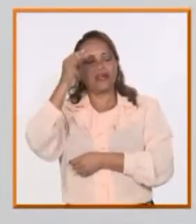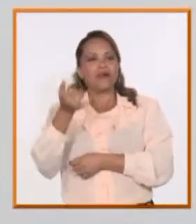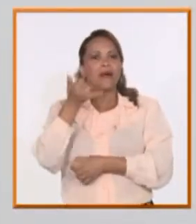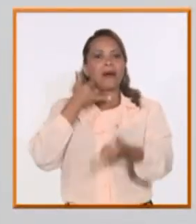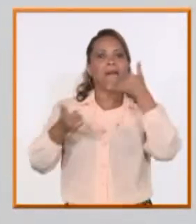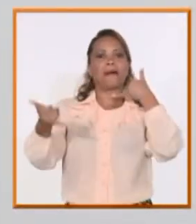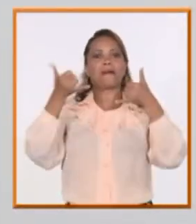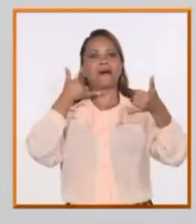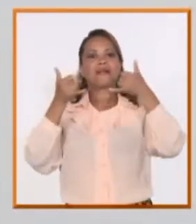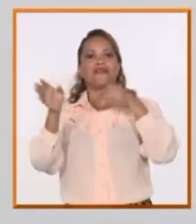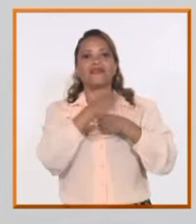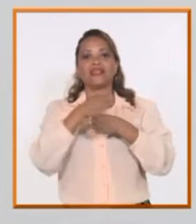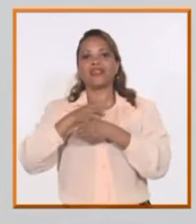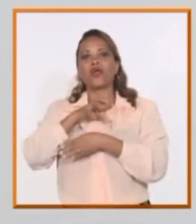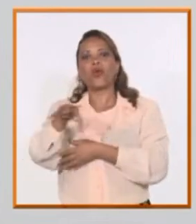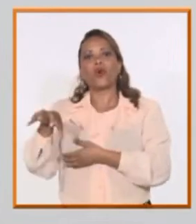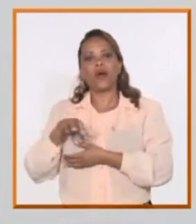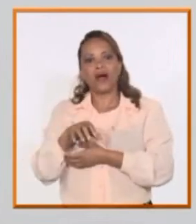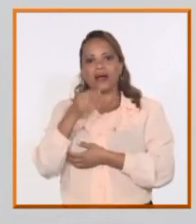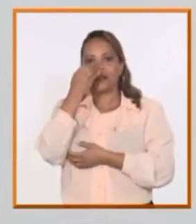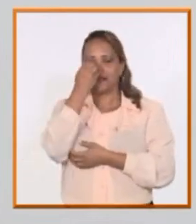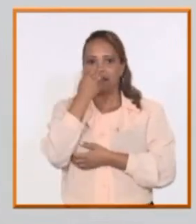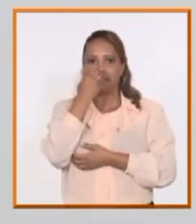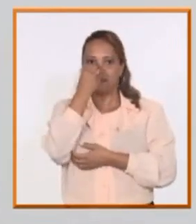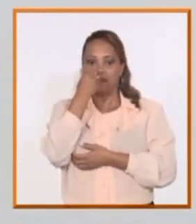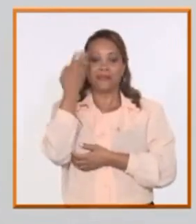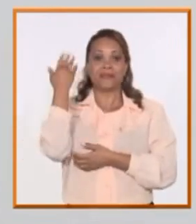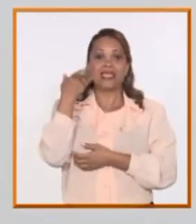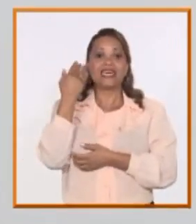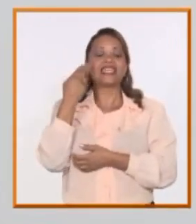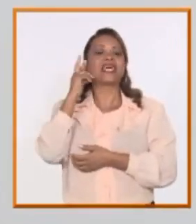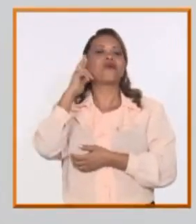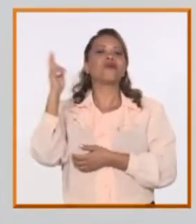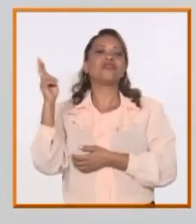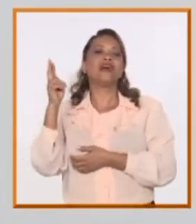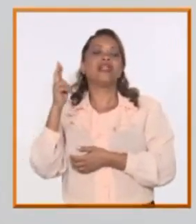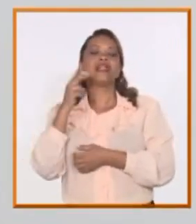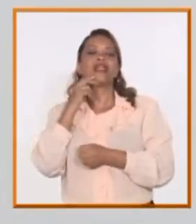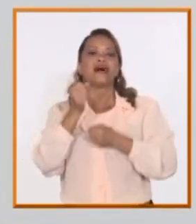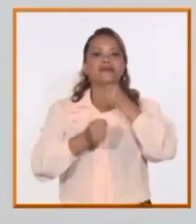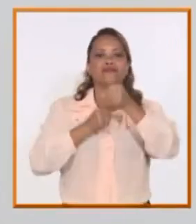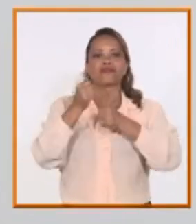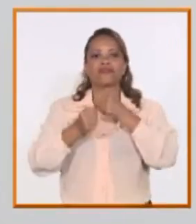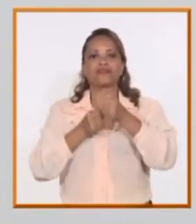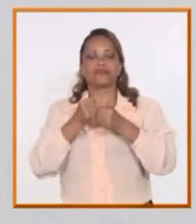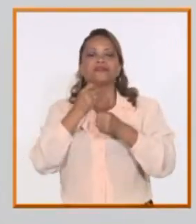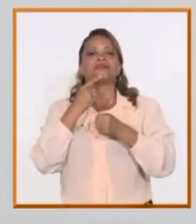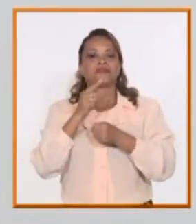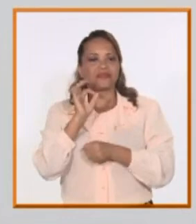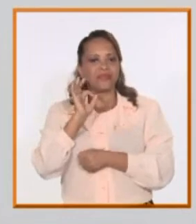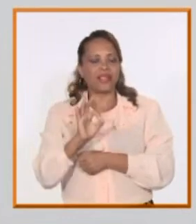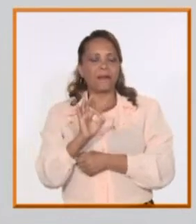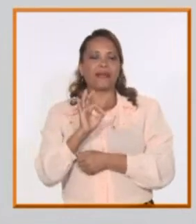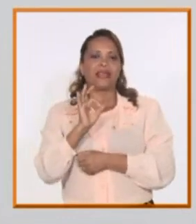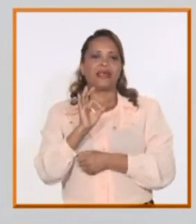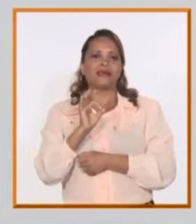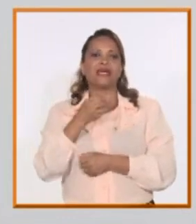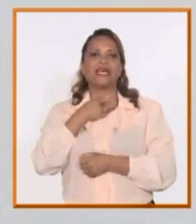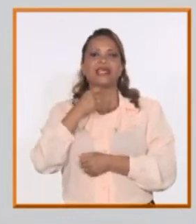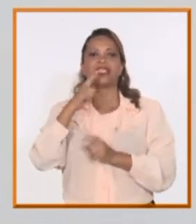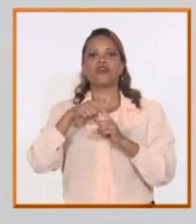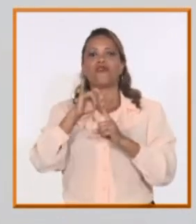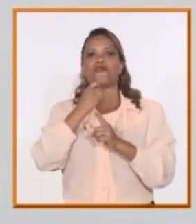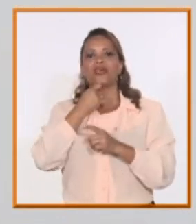de todos los lugares. Nos hizo recordar las peleas de Teófilo Stevenson con la Esperanza Blanca aquella y todo eso. Es que uno